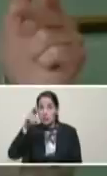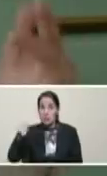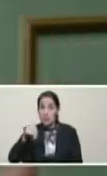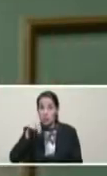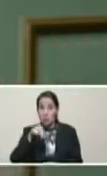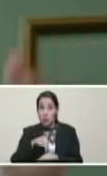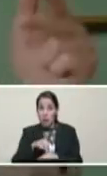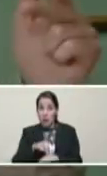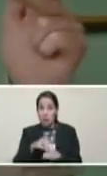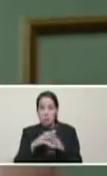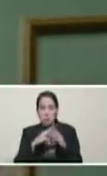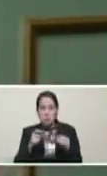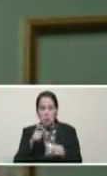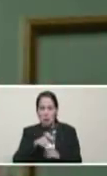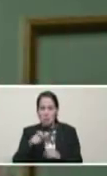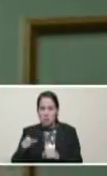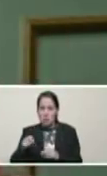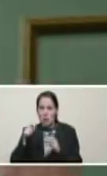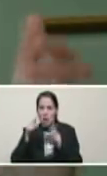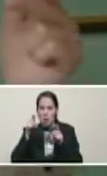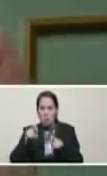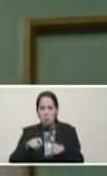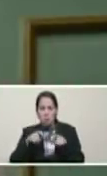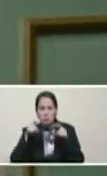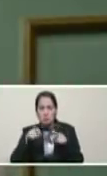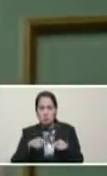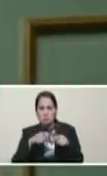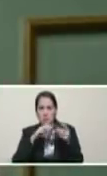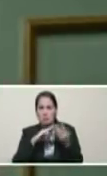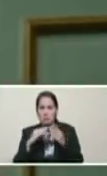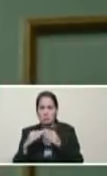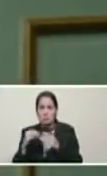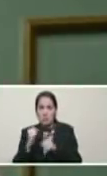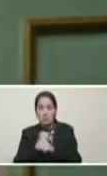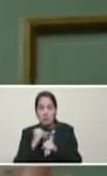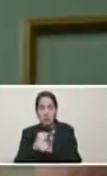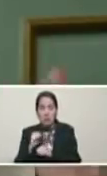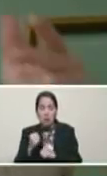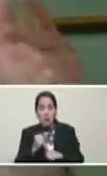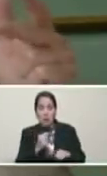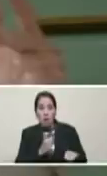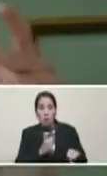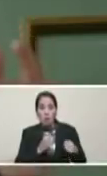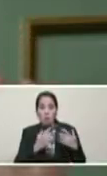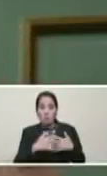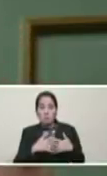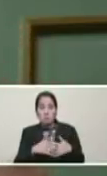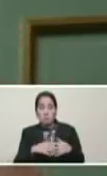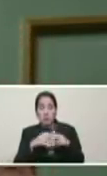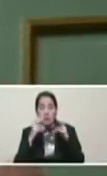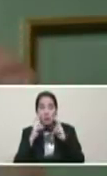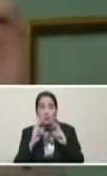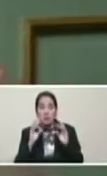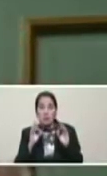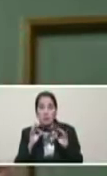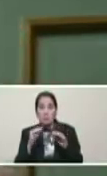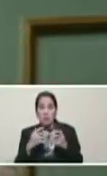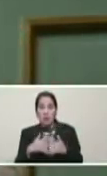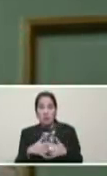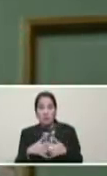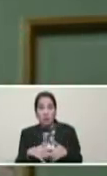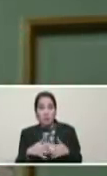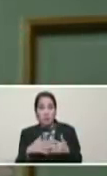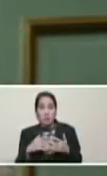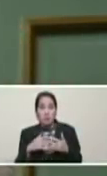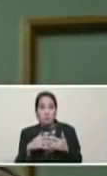trabajadora nuestros campesinos nuestros comuneros nuestros obreros de la fábrica tenemos estas tres condiciones que en esta